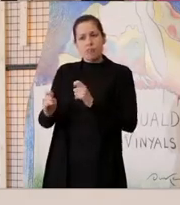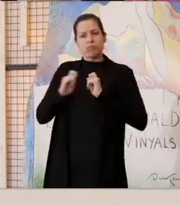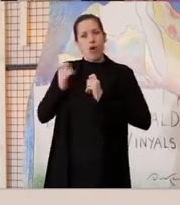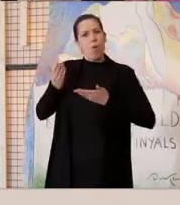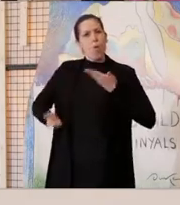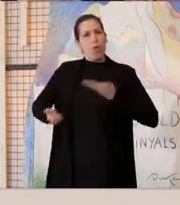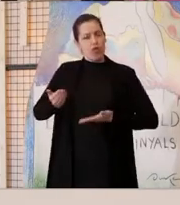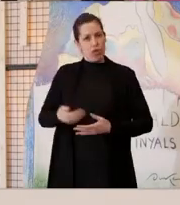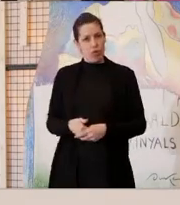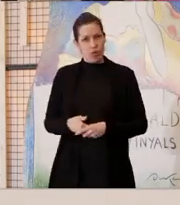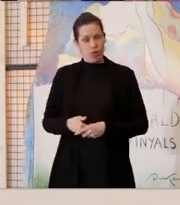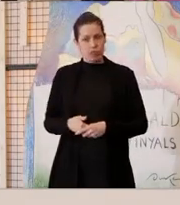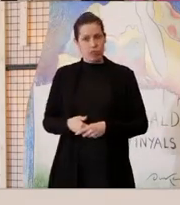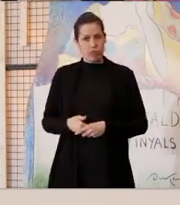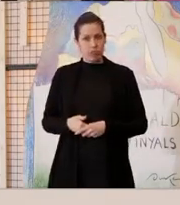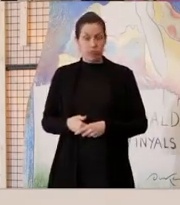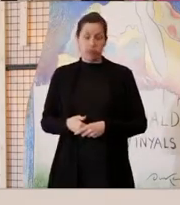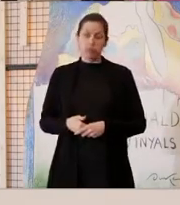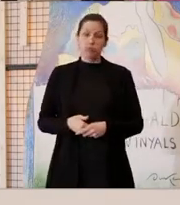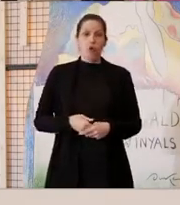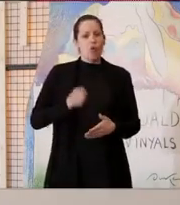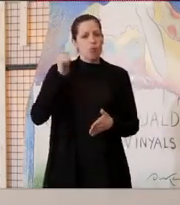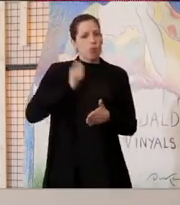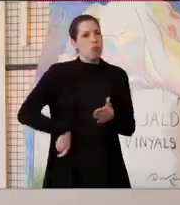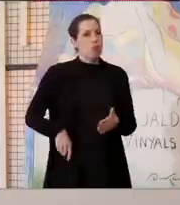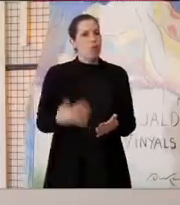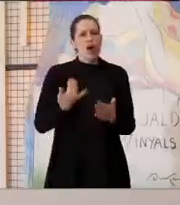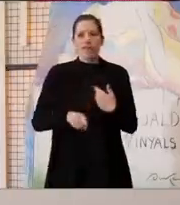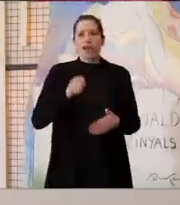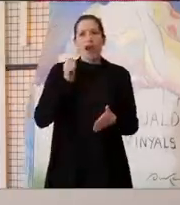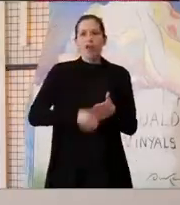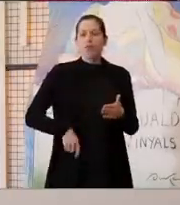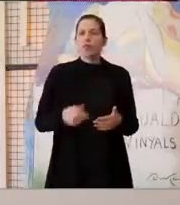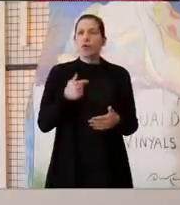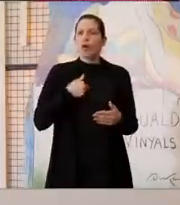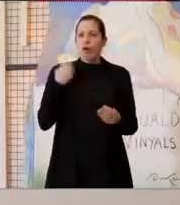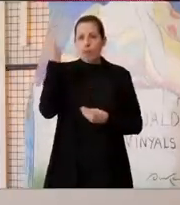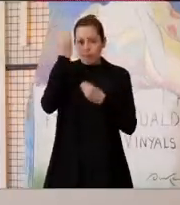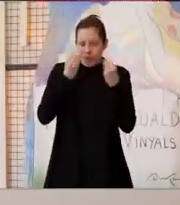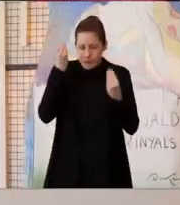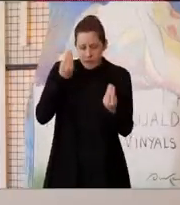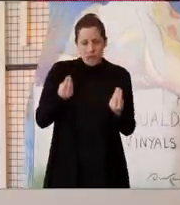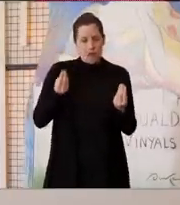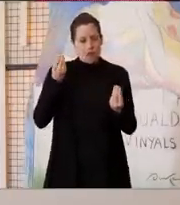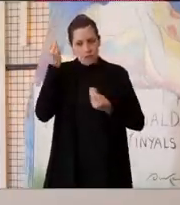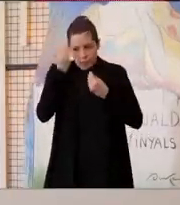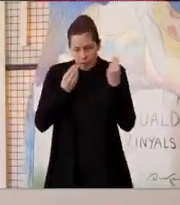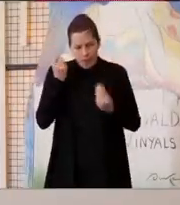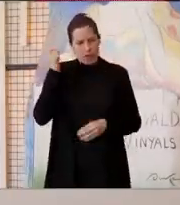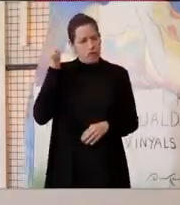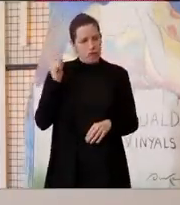muy duro y por lo tanto Claro que sí cómo no vamos a estar planteando nos de forma bastante habitual